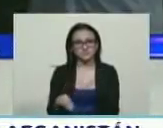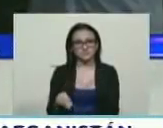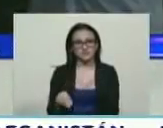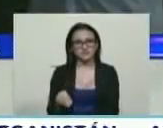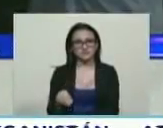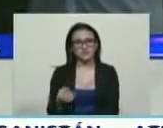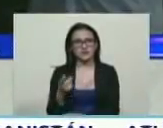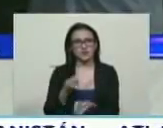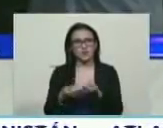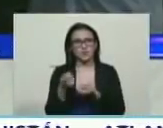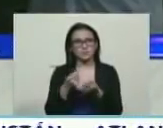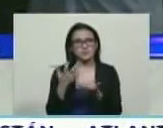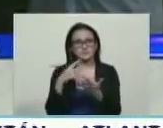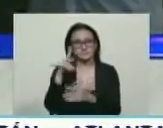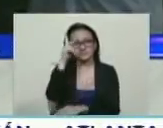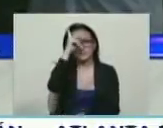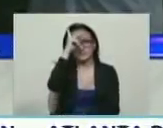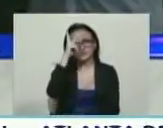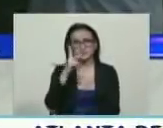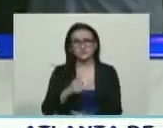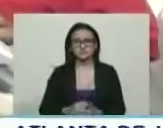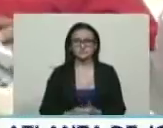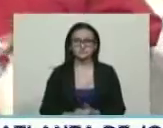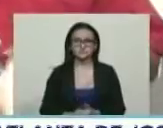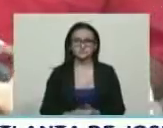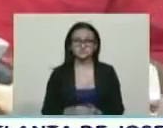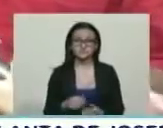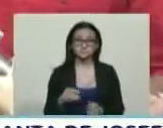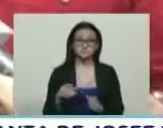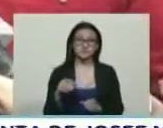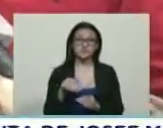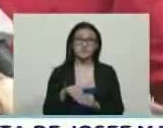de Sectorial de Economía, Tarek El Aissami, ejerciendo su derecho al sufragio. Escuchemos.